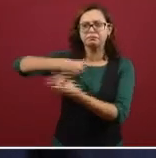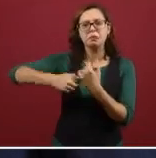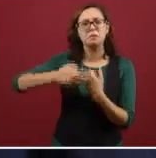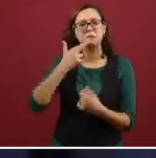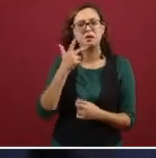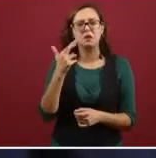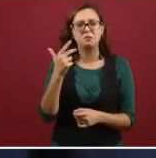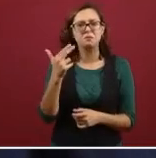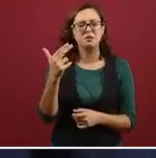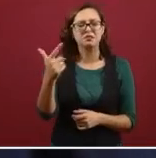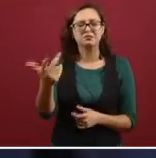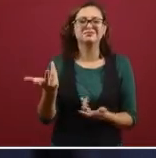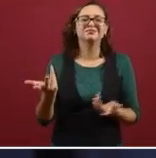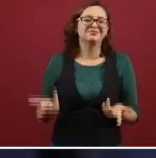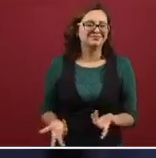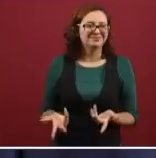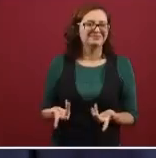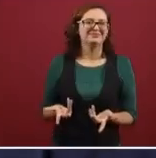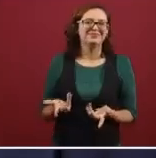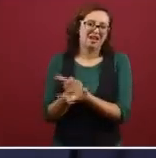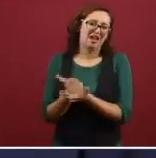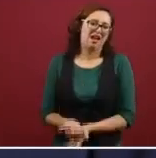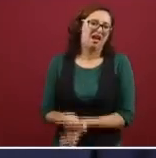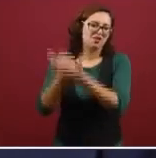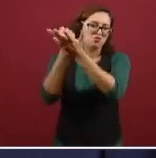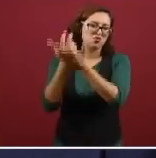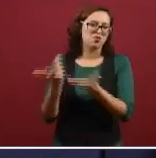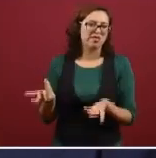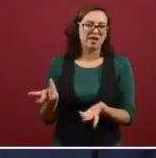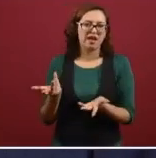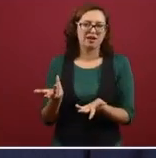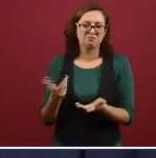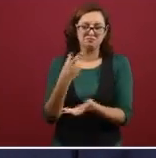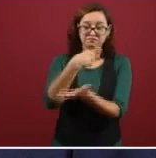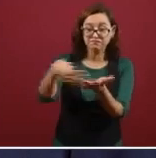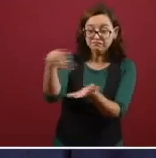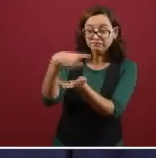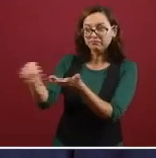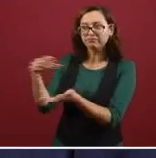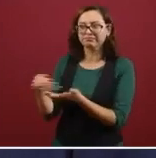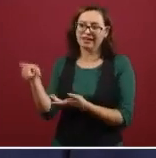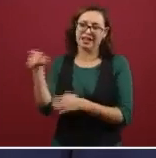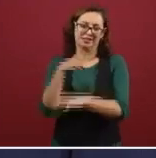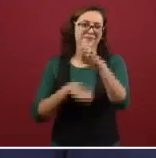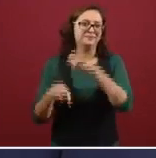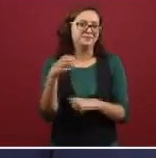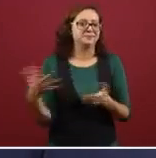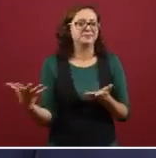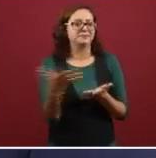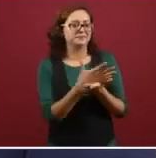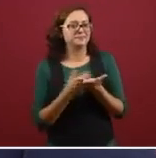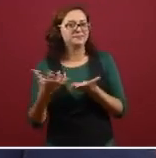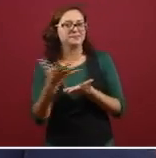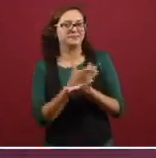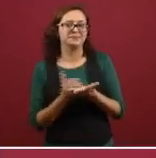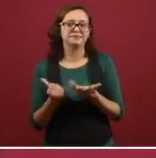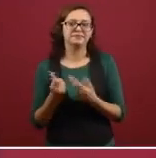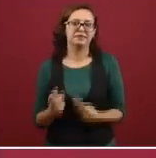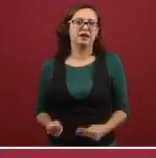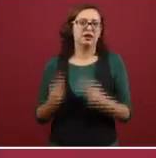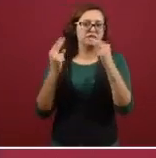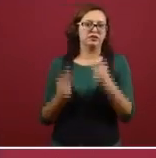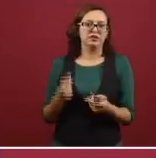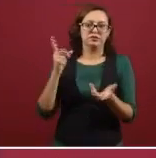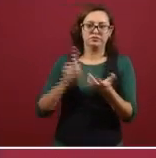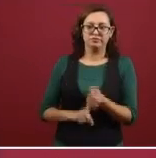entonces se ayuda el comercio, se ayudan las empresas, se está fortaleciendo el mercado interno. Ya